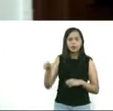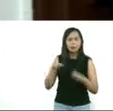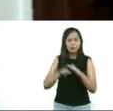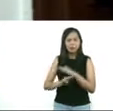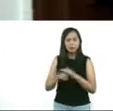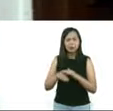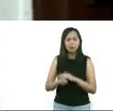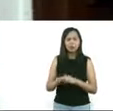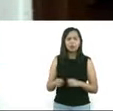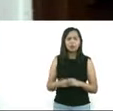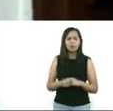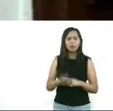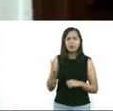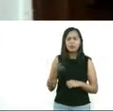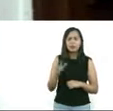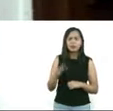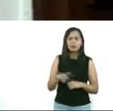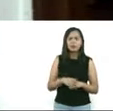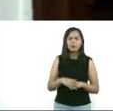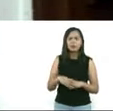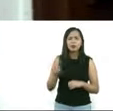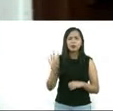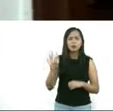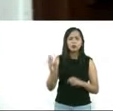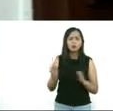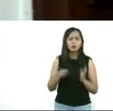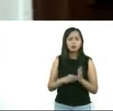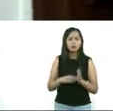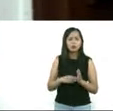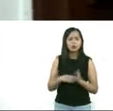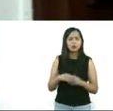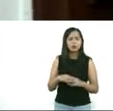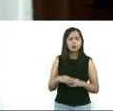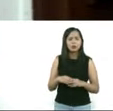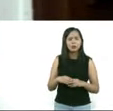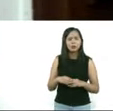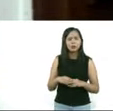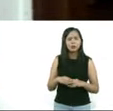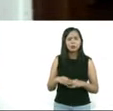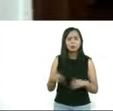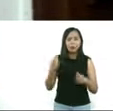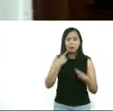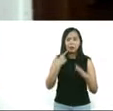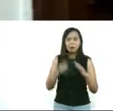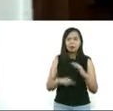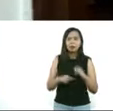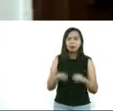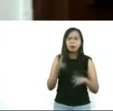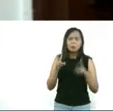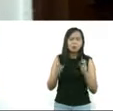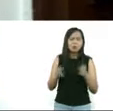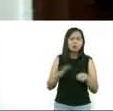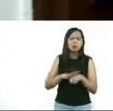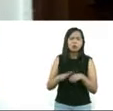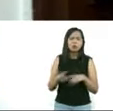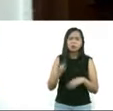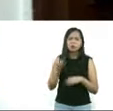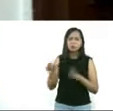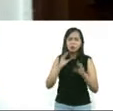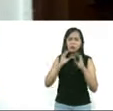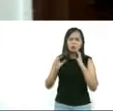se movilizaron alrededor de 4,000 sindicalizados haciendo una serie de demandas. ¿Cuál es el tema con ellos y cuál es el diálogo que han